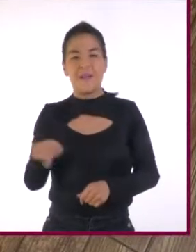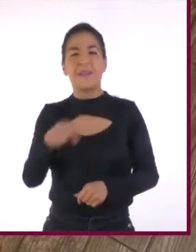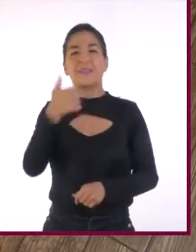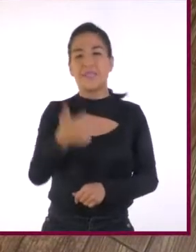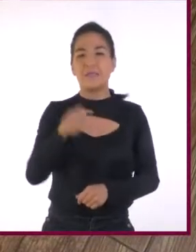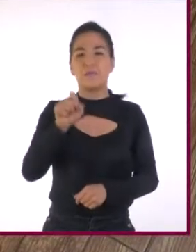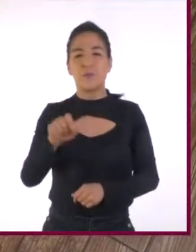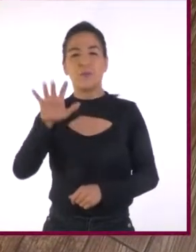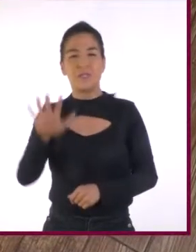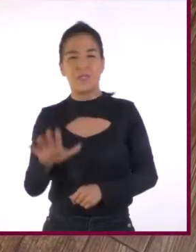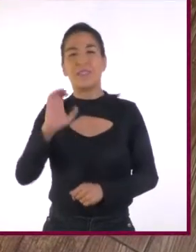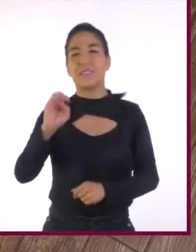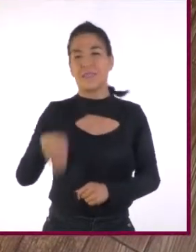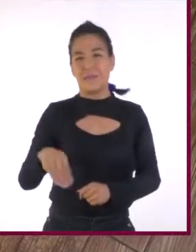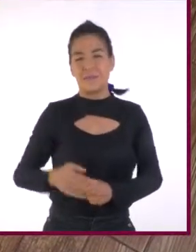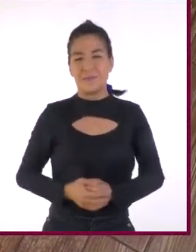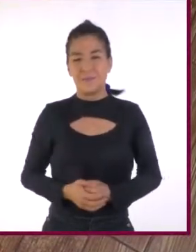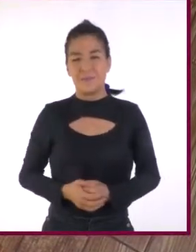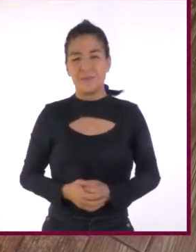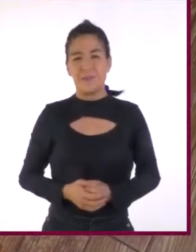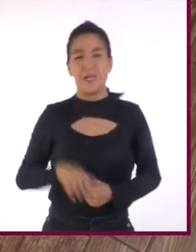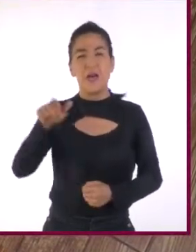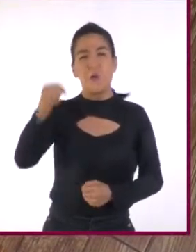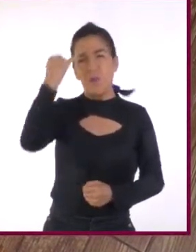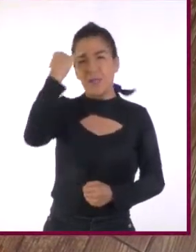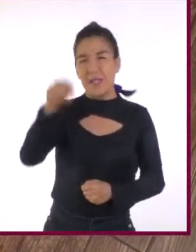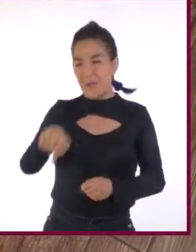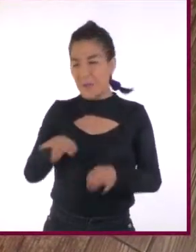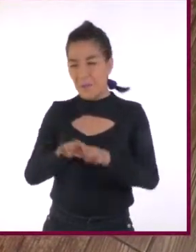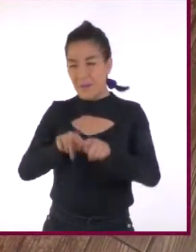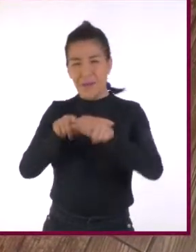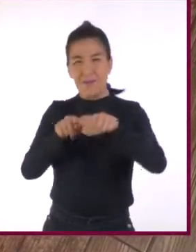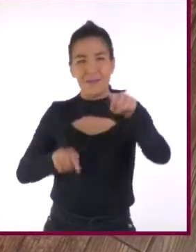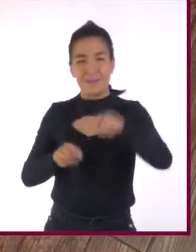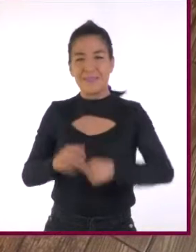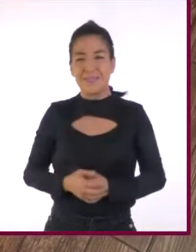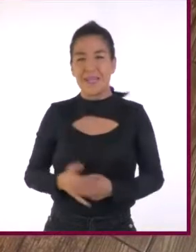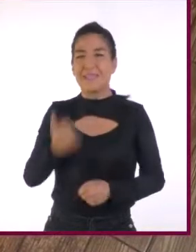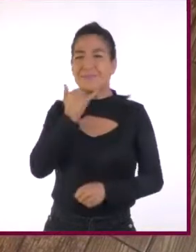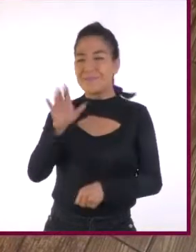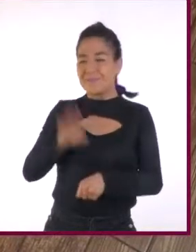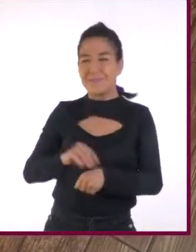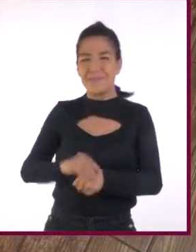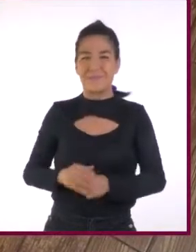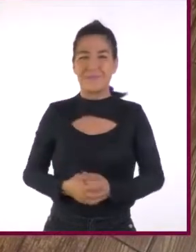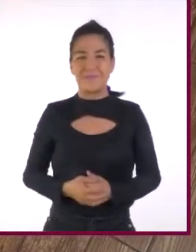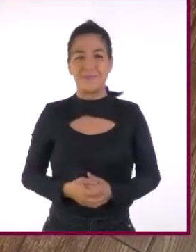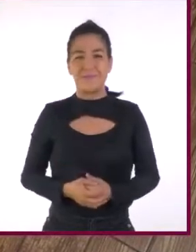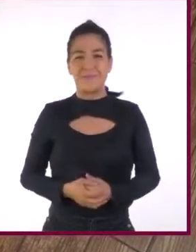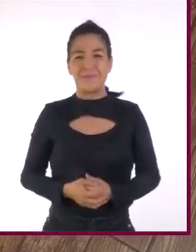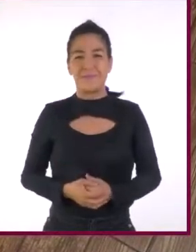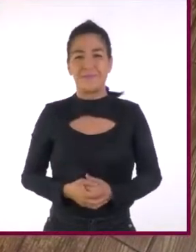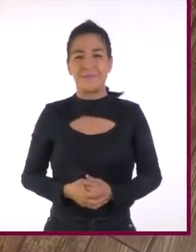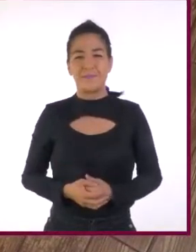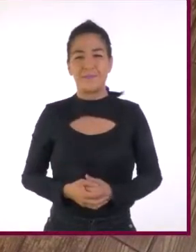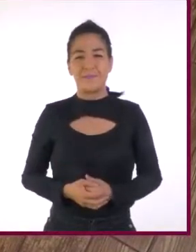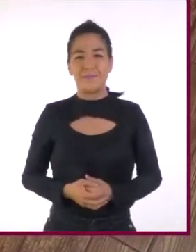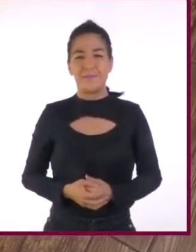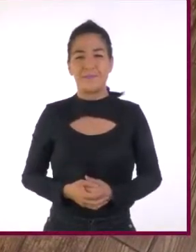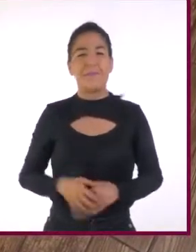serán 6.5 centímetros. Y esta línea imaginaria, Ay, no. Ahorita lo